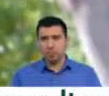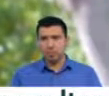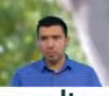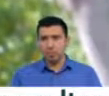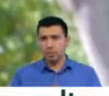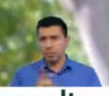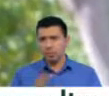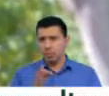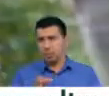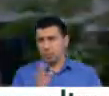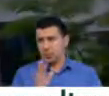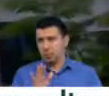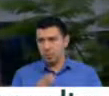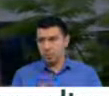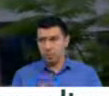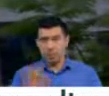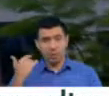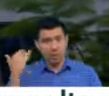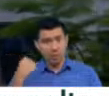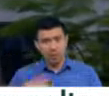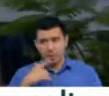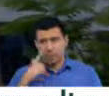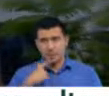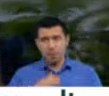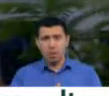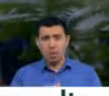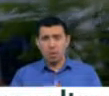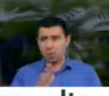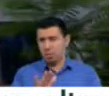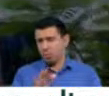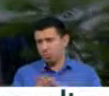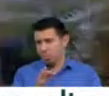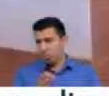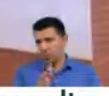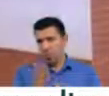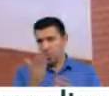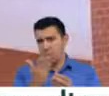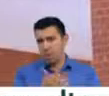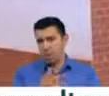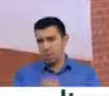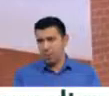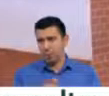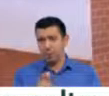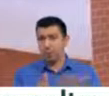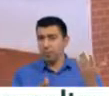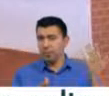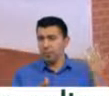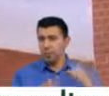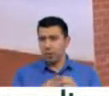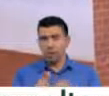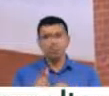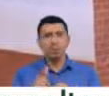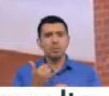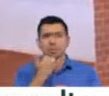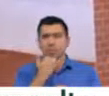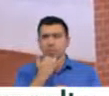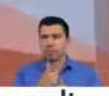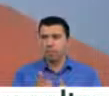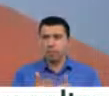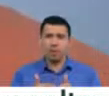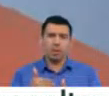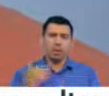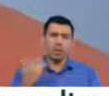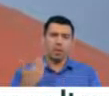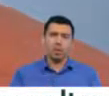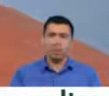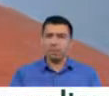Y este era corregimiento del municipio del Guacamayo. Entonces, debido a eso tuvo la